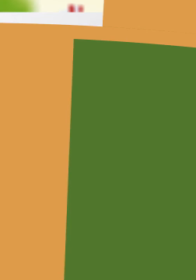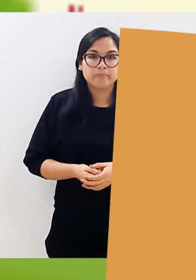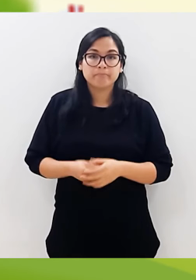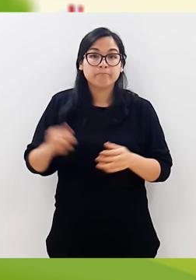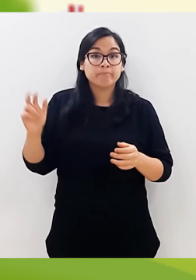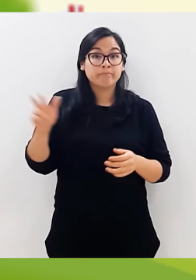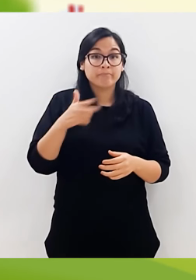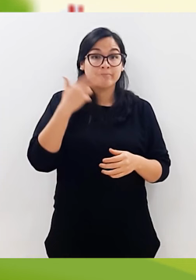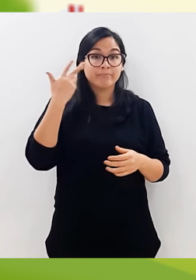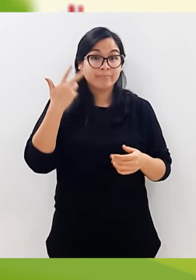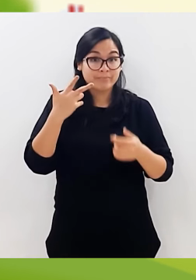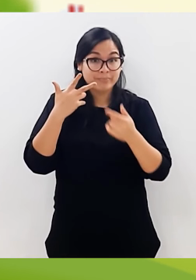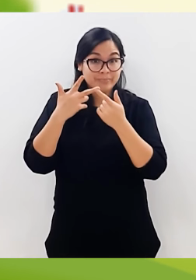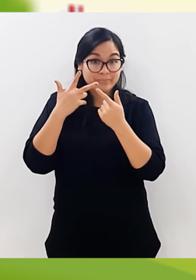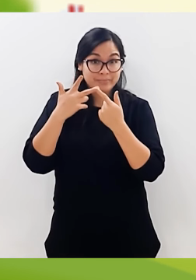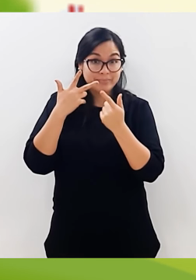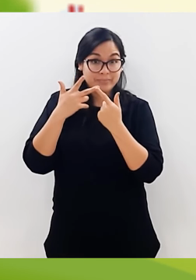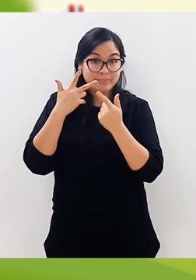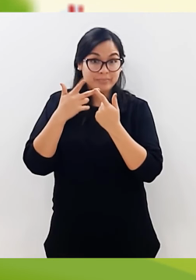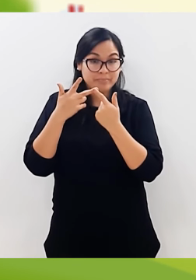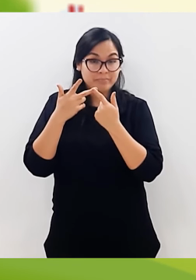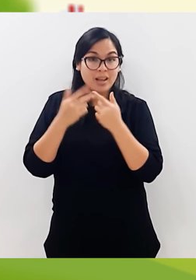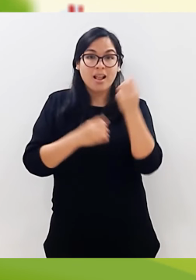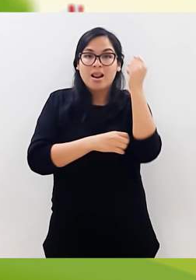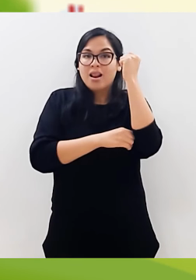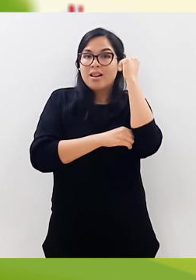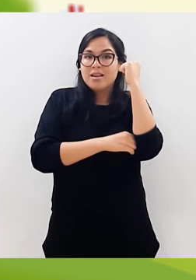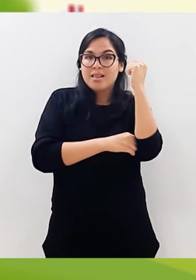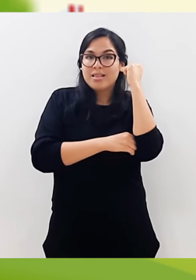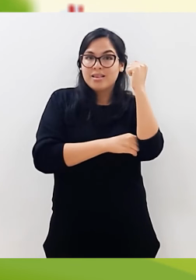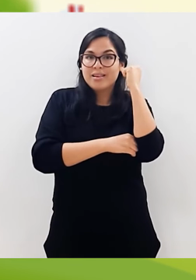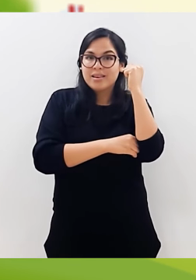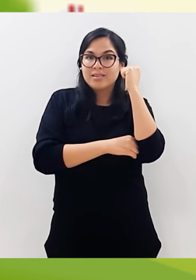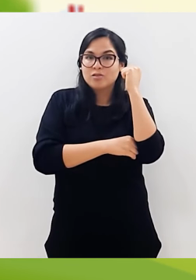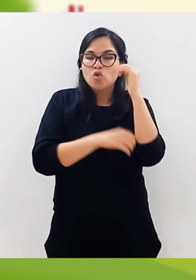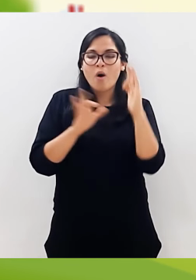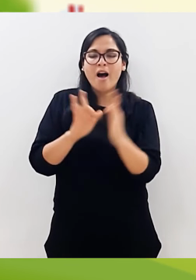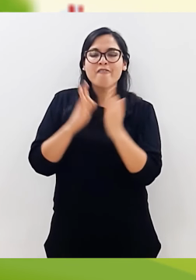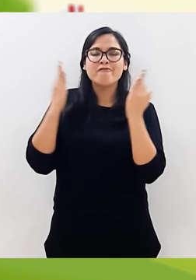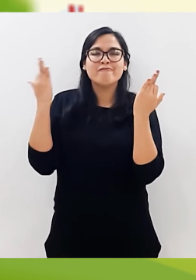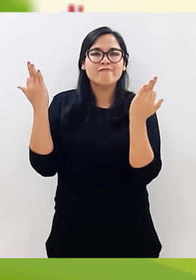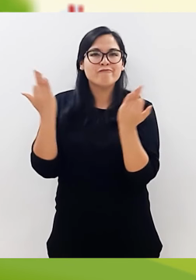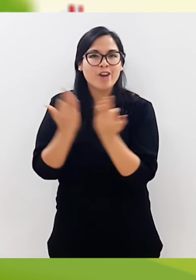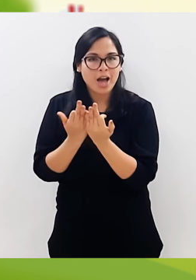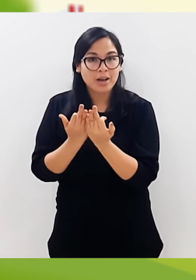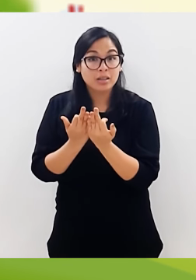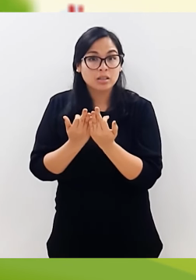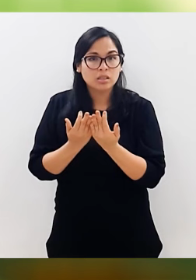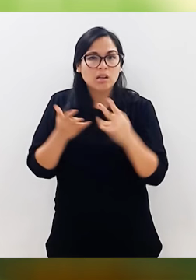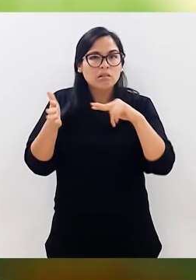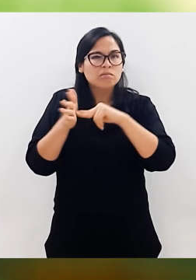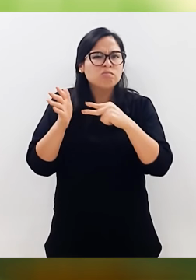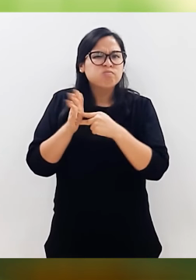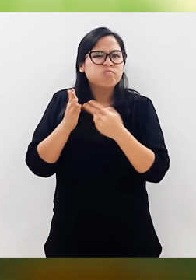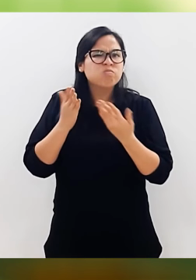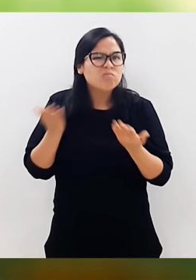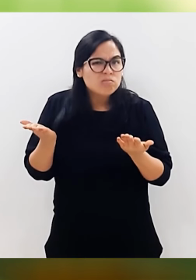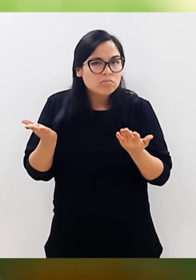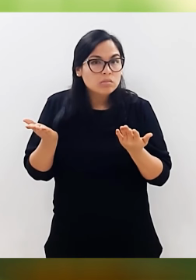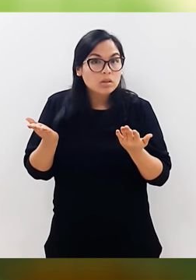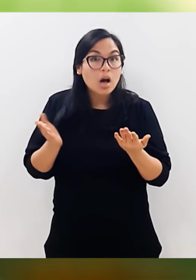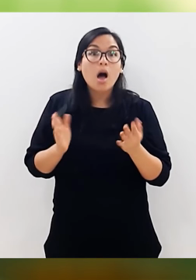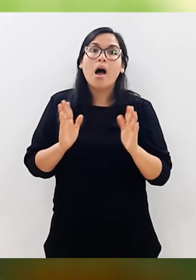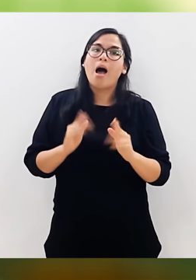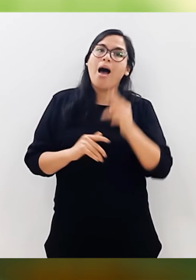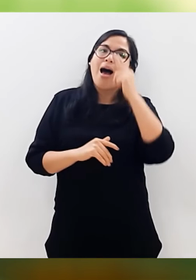El tercero de la lista es el derecho a la familia. ¿Qué implica?